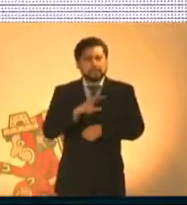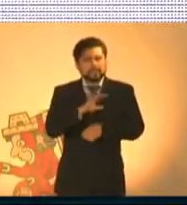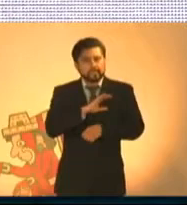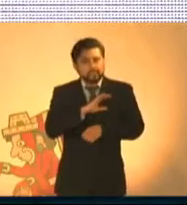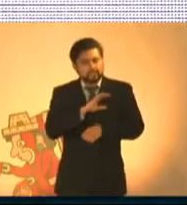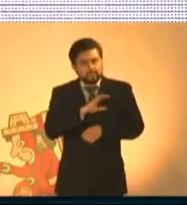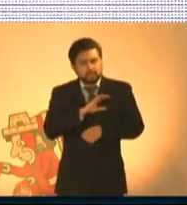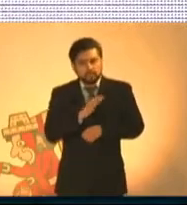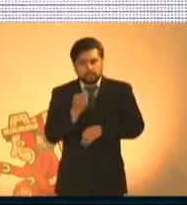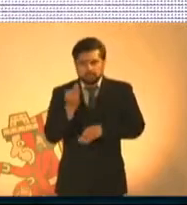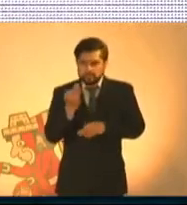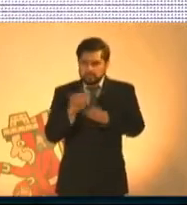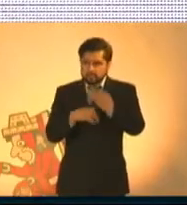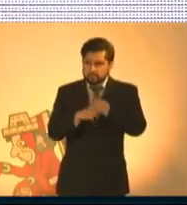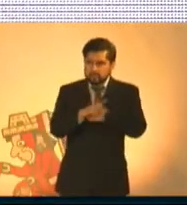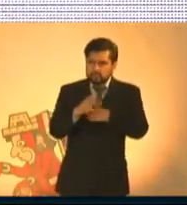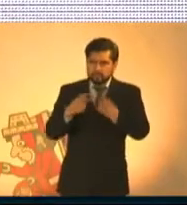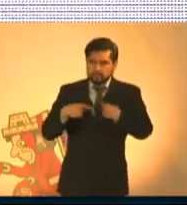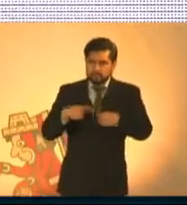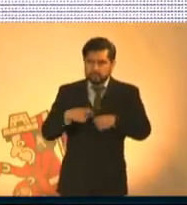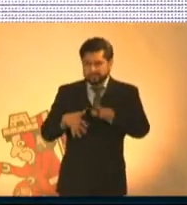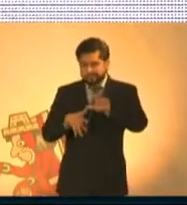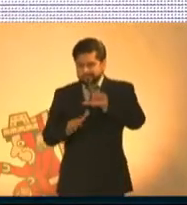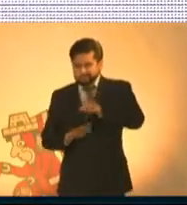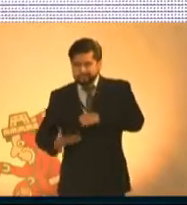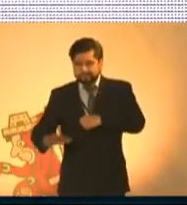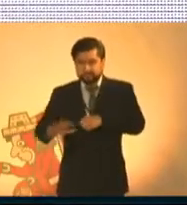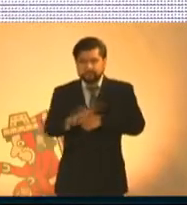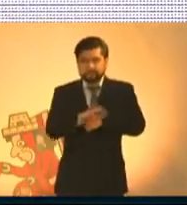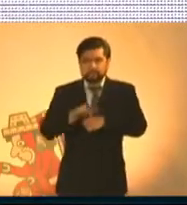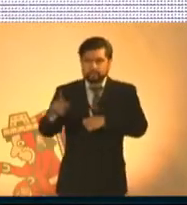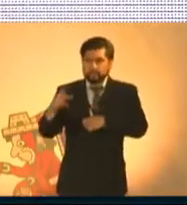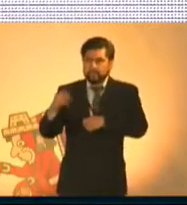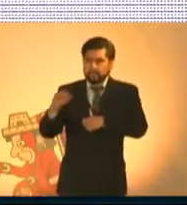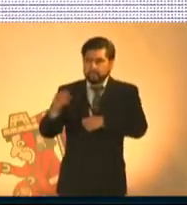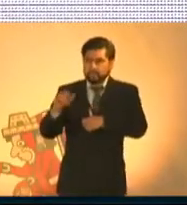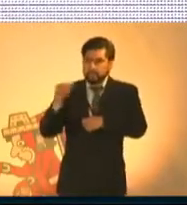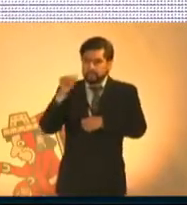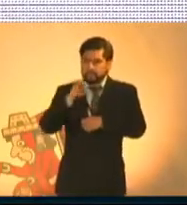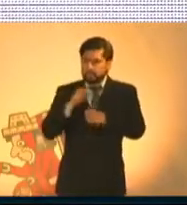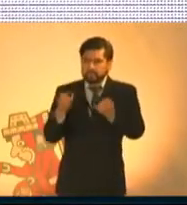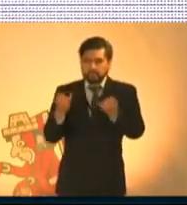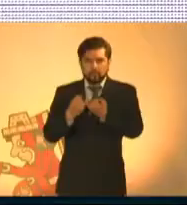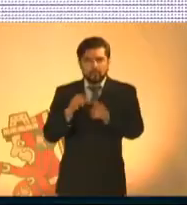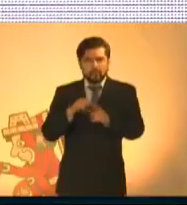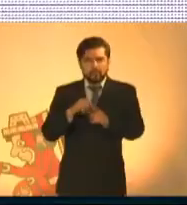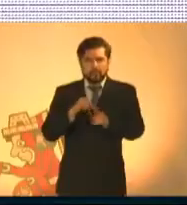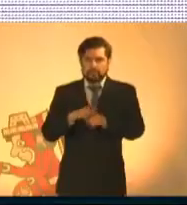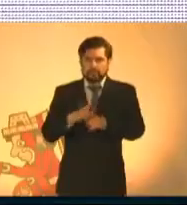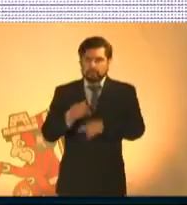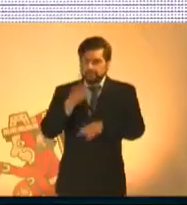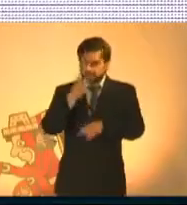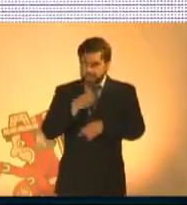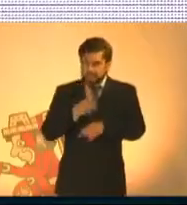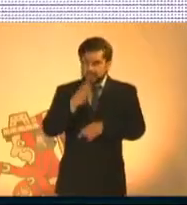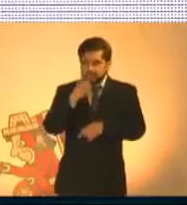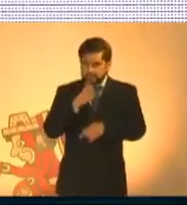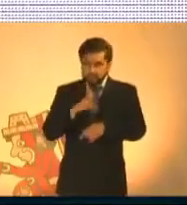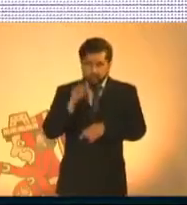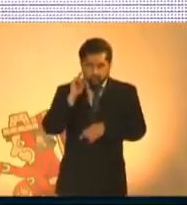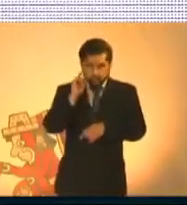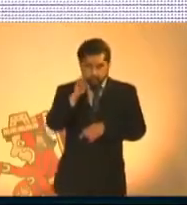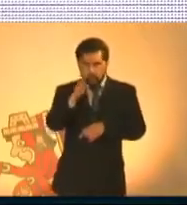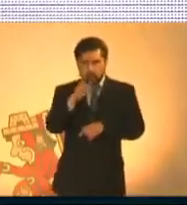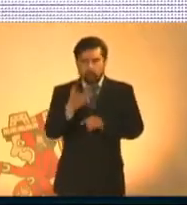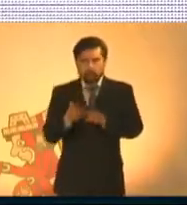que yo tengo por latinoamérica y para como el haber habido muchas veces y lo voy a volver a repetir hoy uno no elige ni